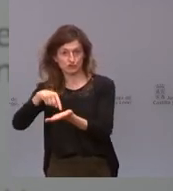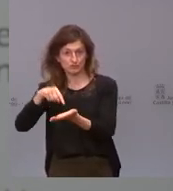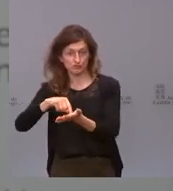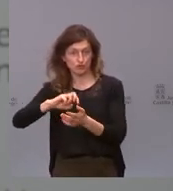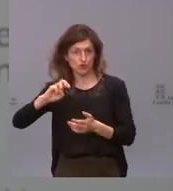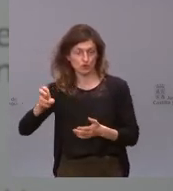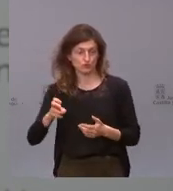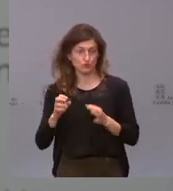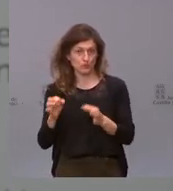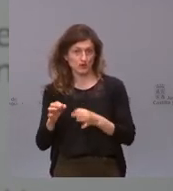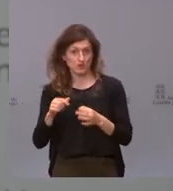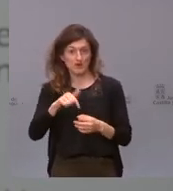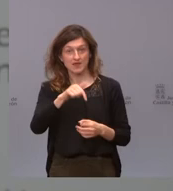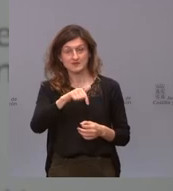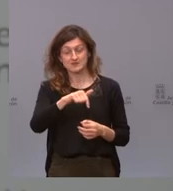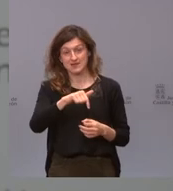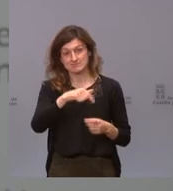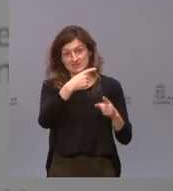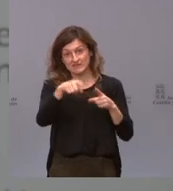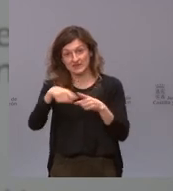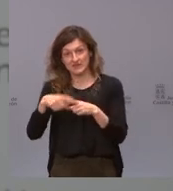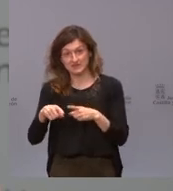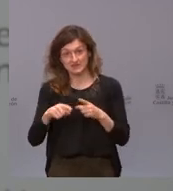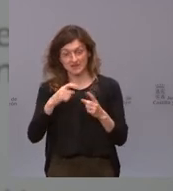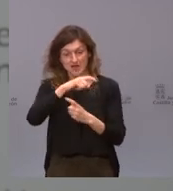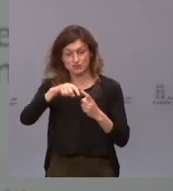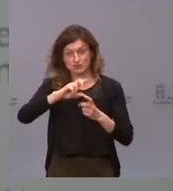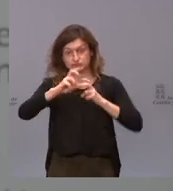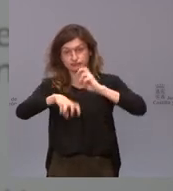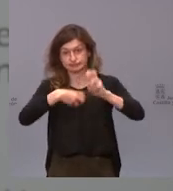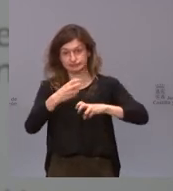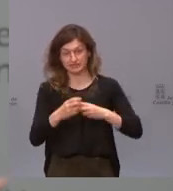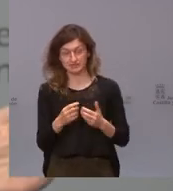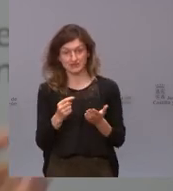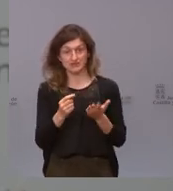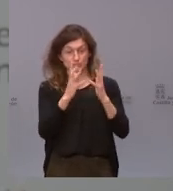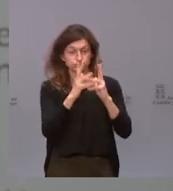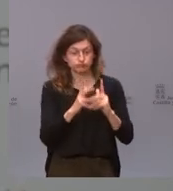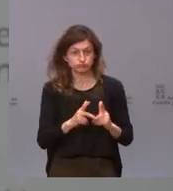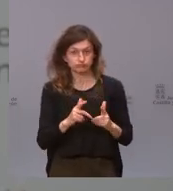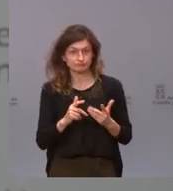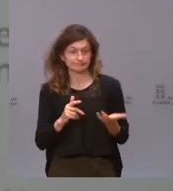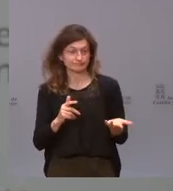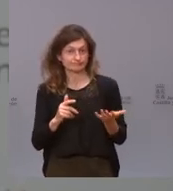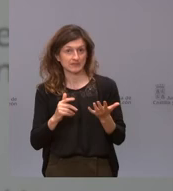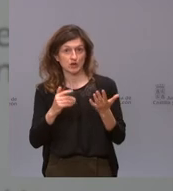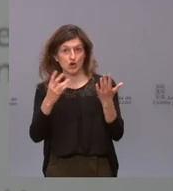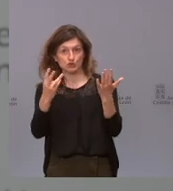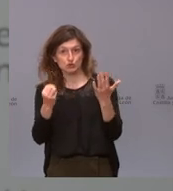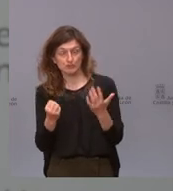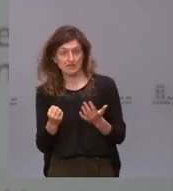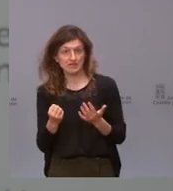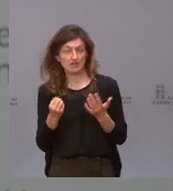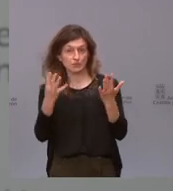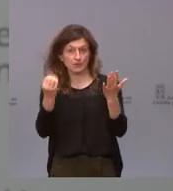siempre son los mismos aquí cada año suelen ser diferentes de un año a otro con lo cual en el cómputo de diez años pues estaremos hablando de entre 8.000 y